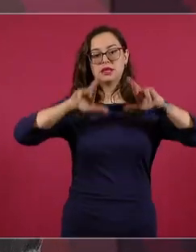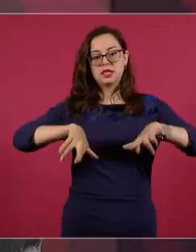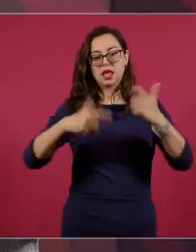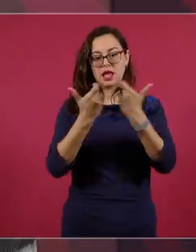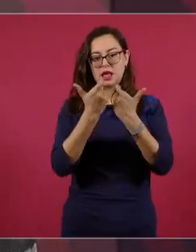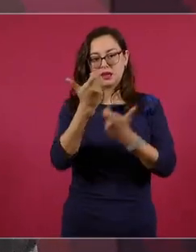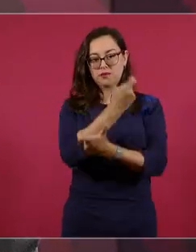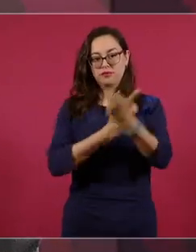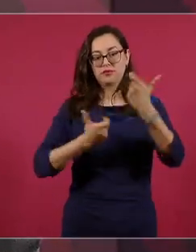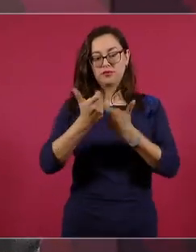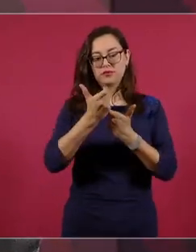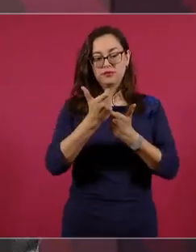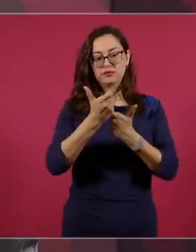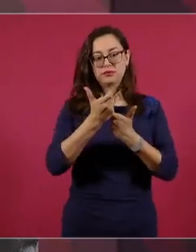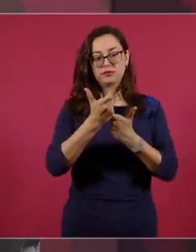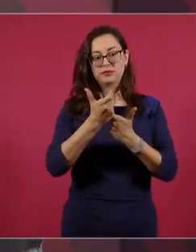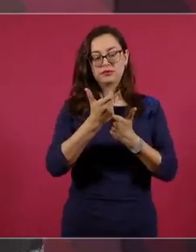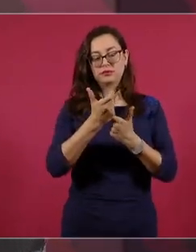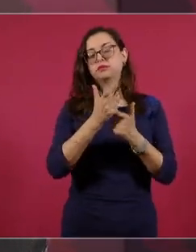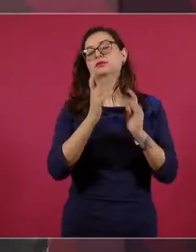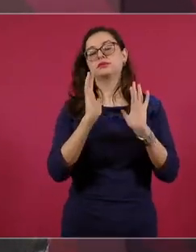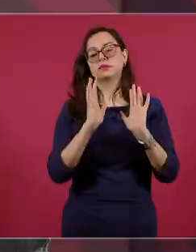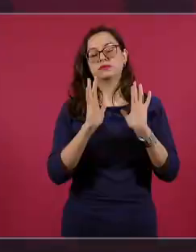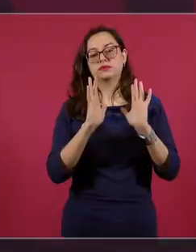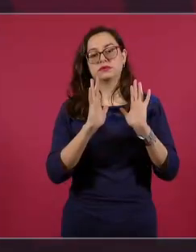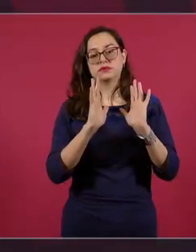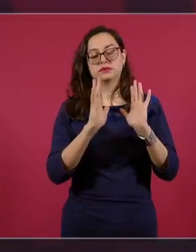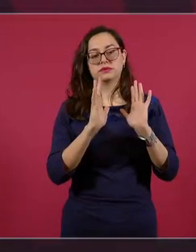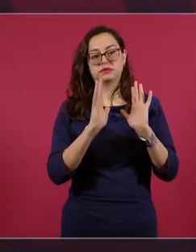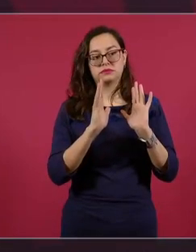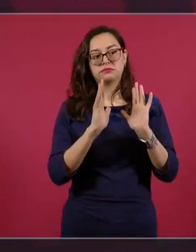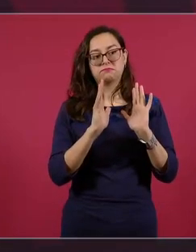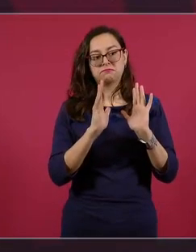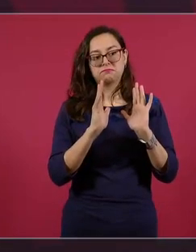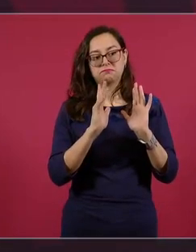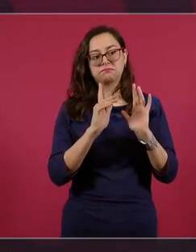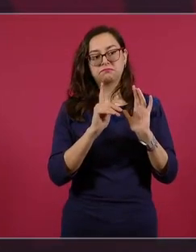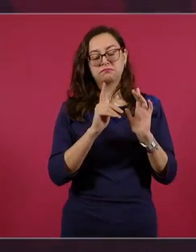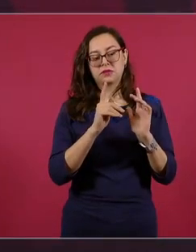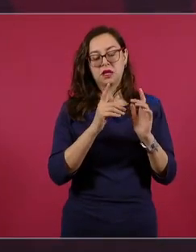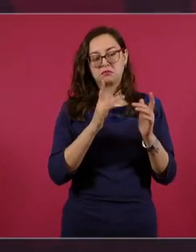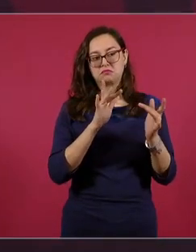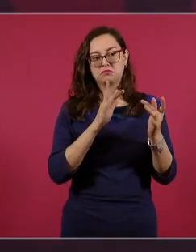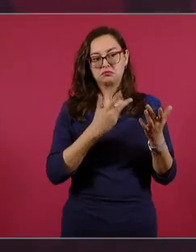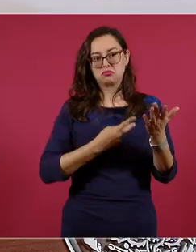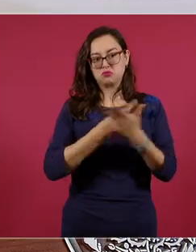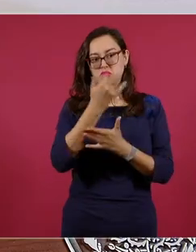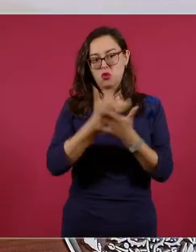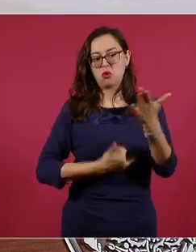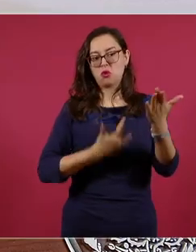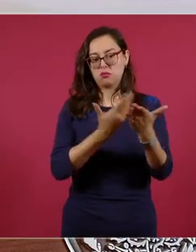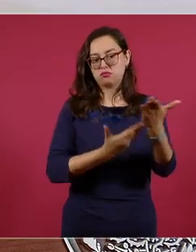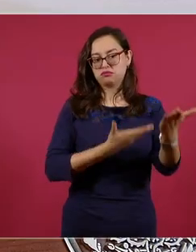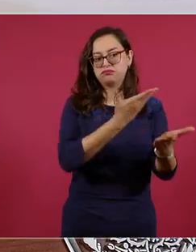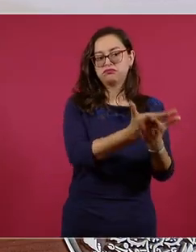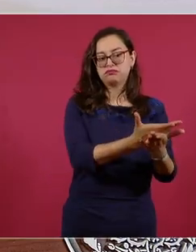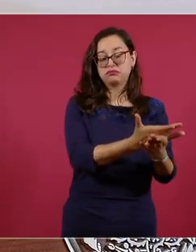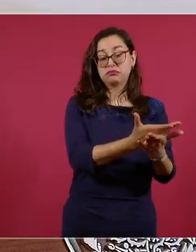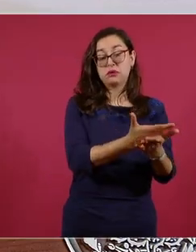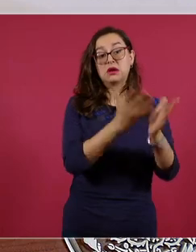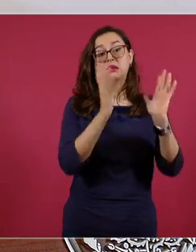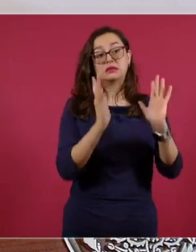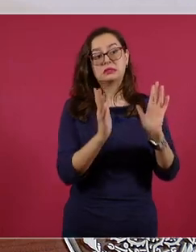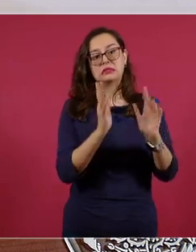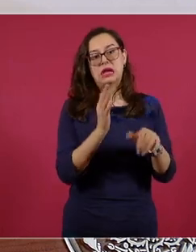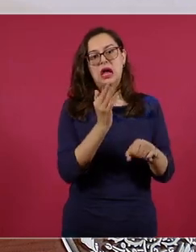que le deseo que le vaya muy bien, porque me informaron que tiene